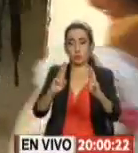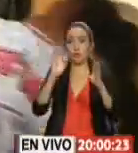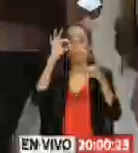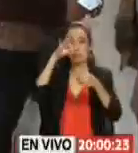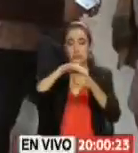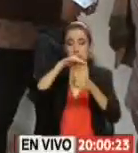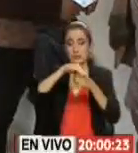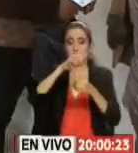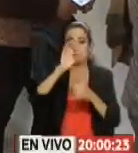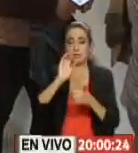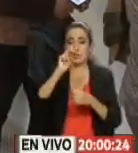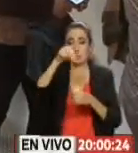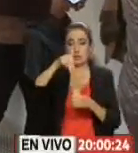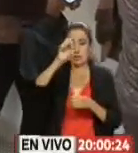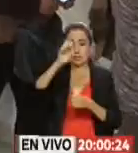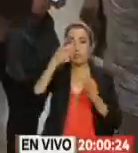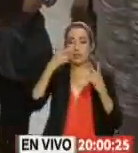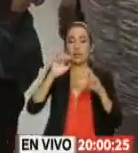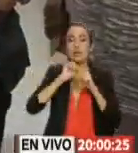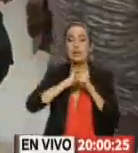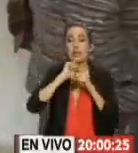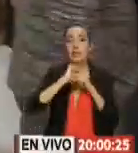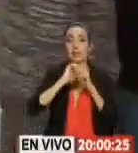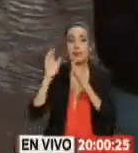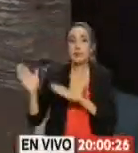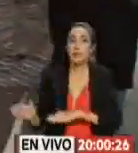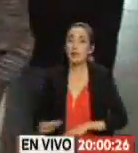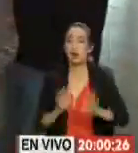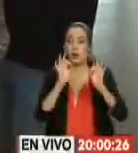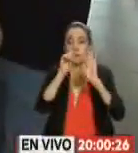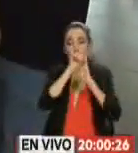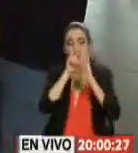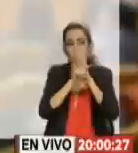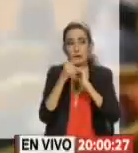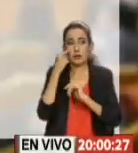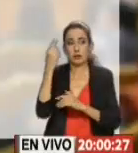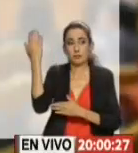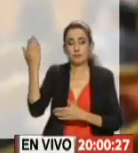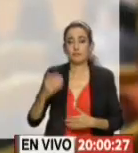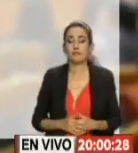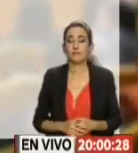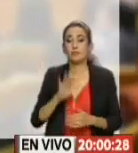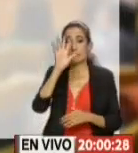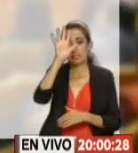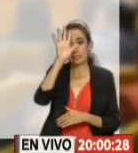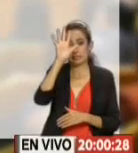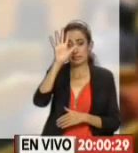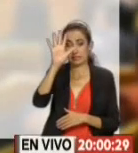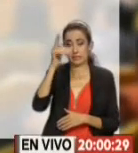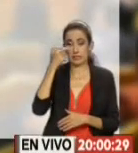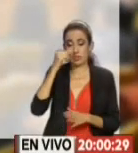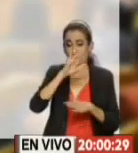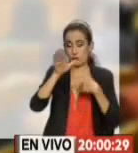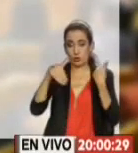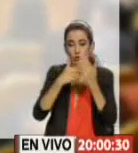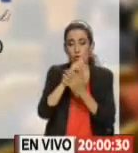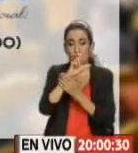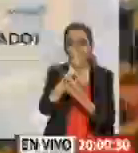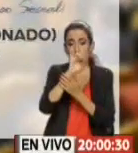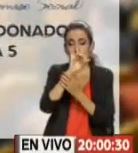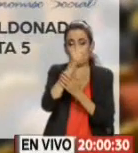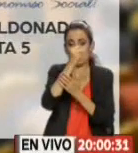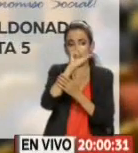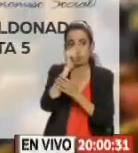Nacional Electoral y tras la aplicación del método de Hunt, quedaría conformado de la siguiente manera. La lista 5, por la cual participó la candidata Luisa